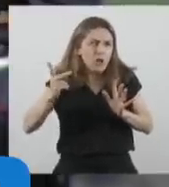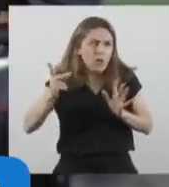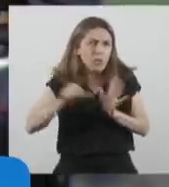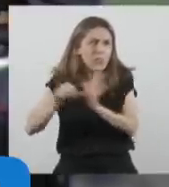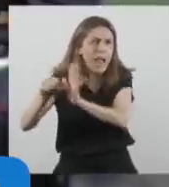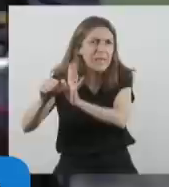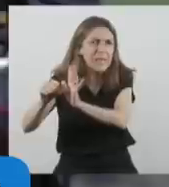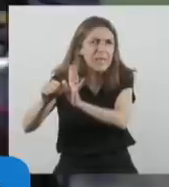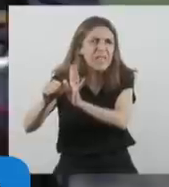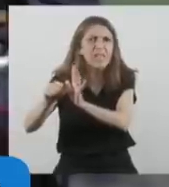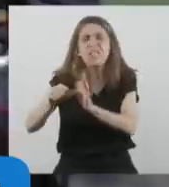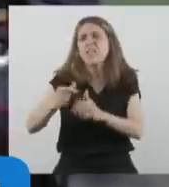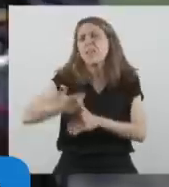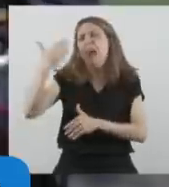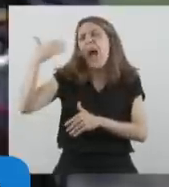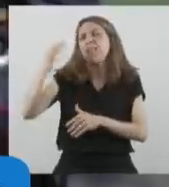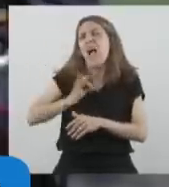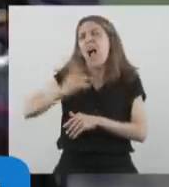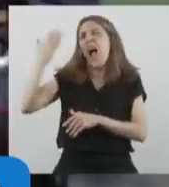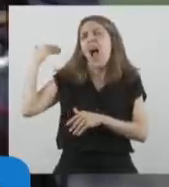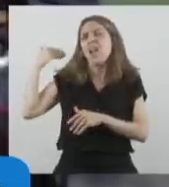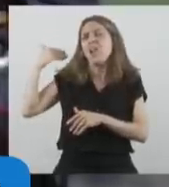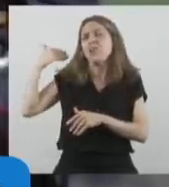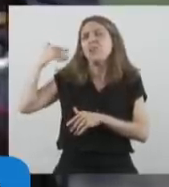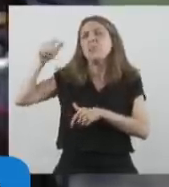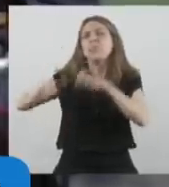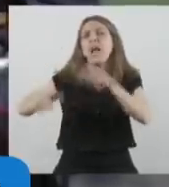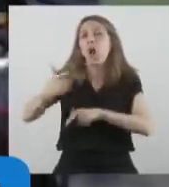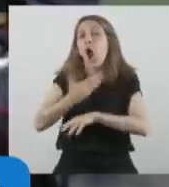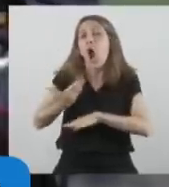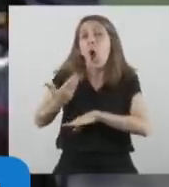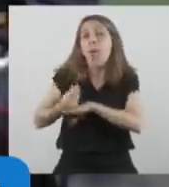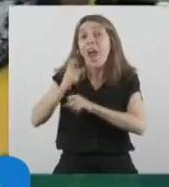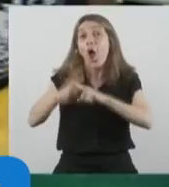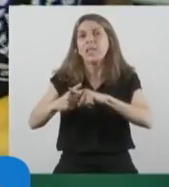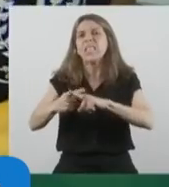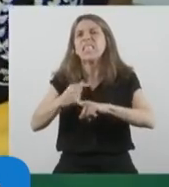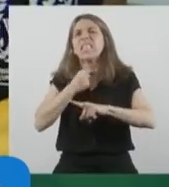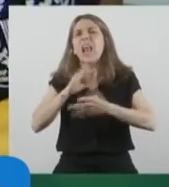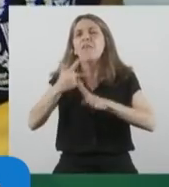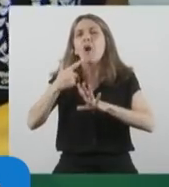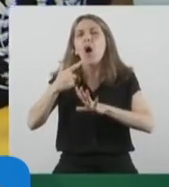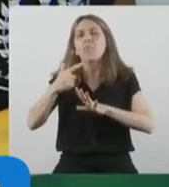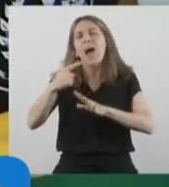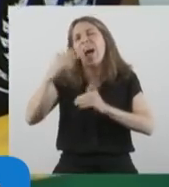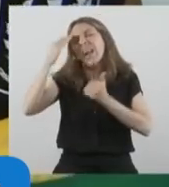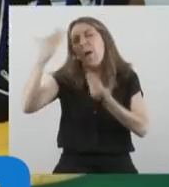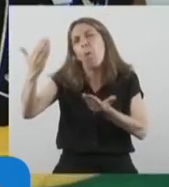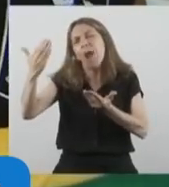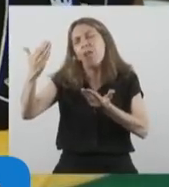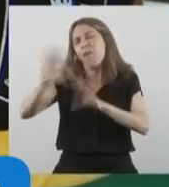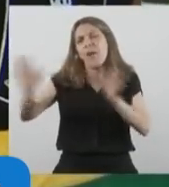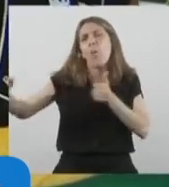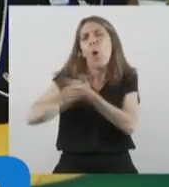ser que quienes guardaban preferían borrar la historia y contaba una anécdota que ocurrió en tucumán